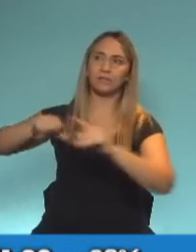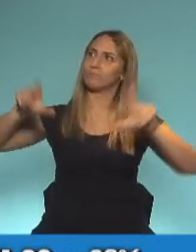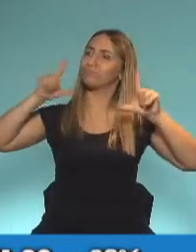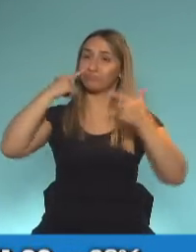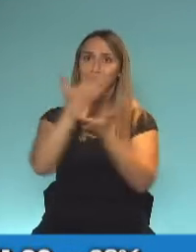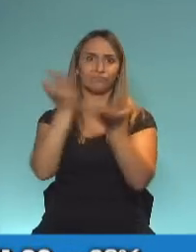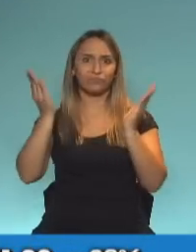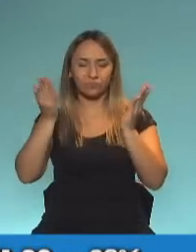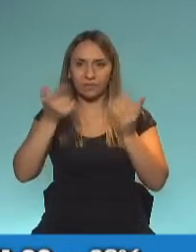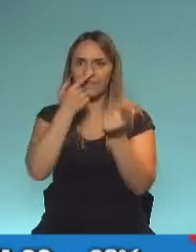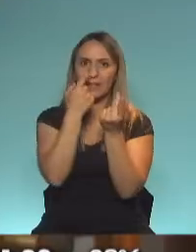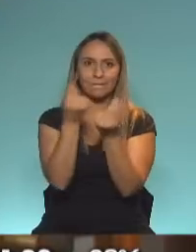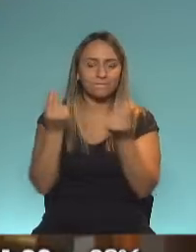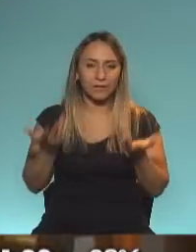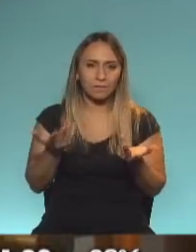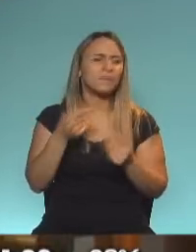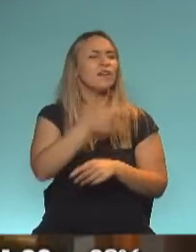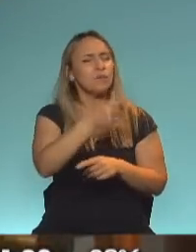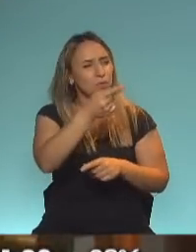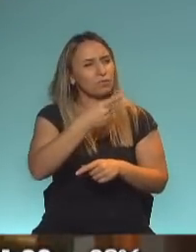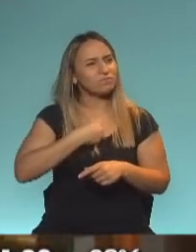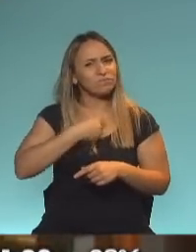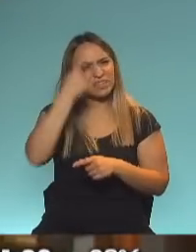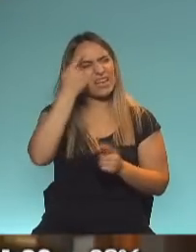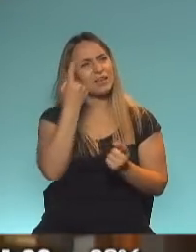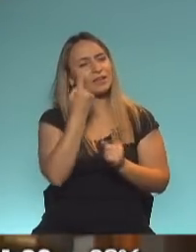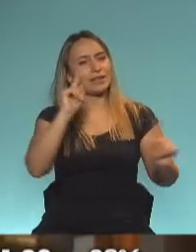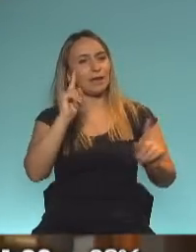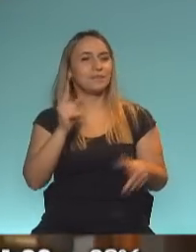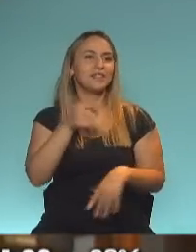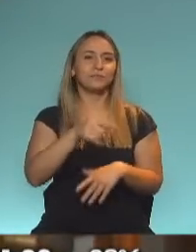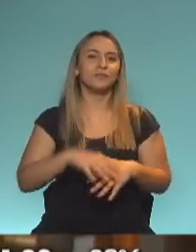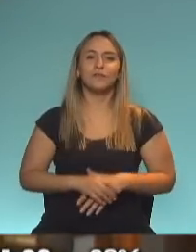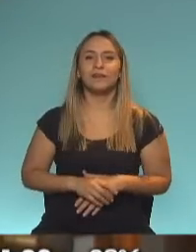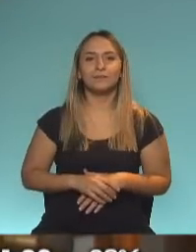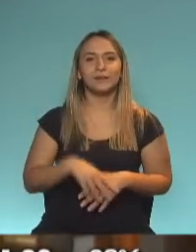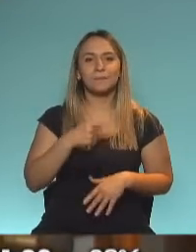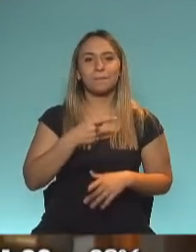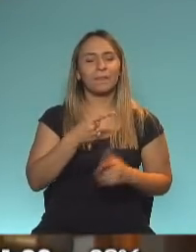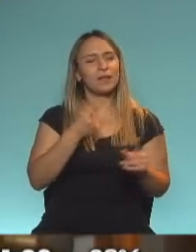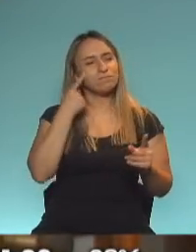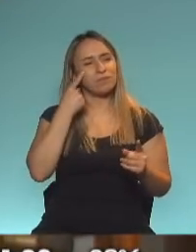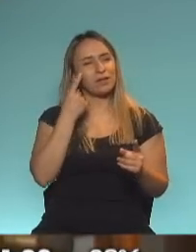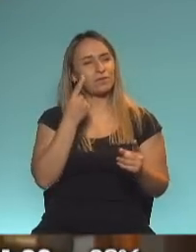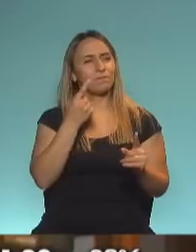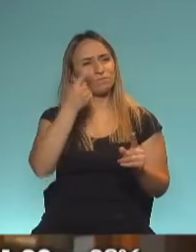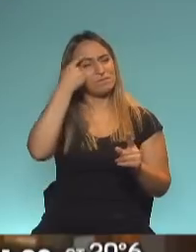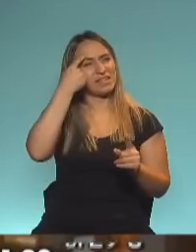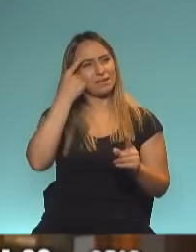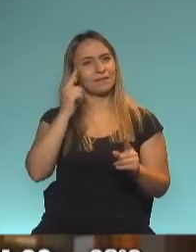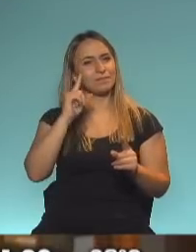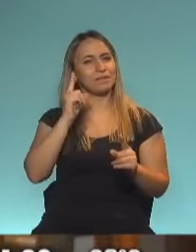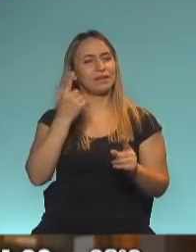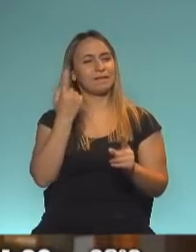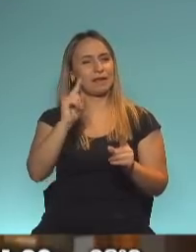algunas cuestiones y en algunas personas. ¿A usted no le llama la atención que no hay ninguna causa vinculada a funcionarios